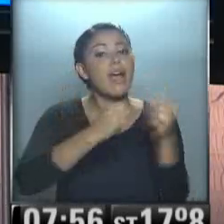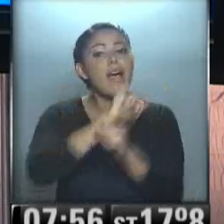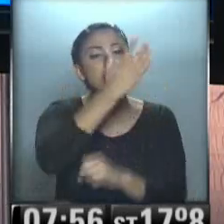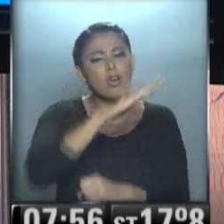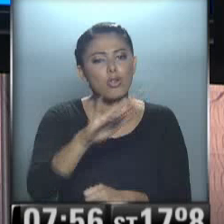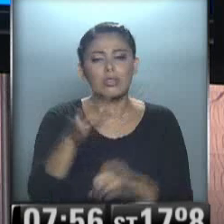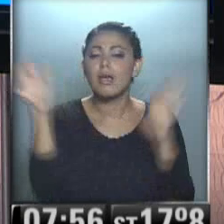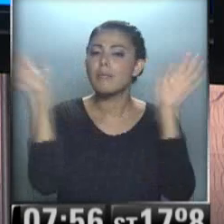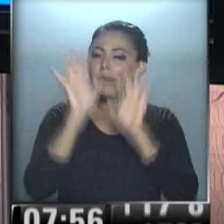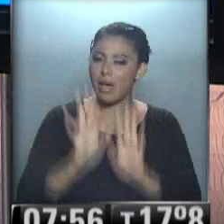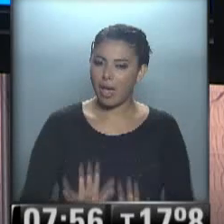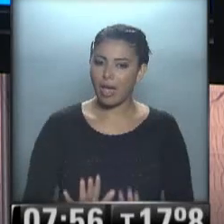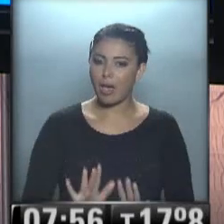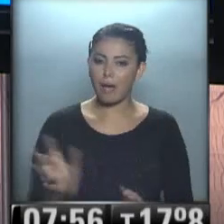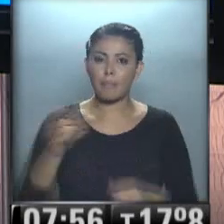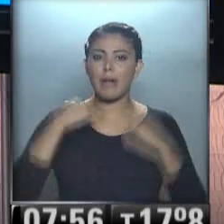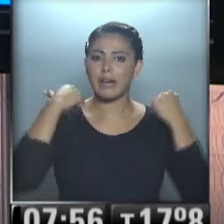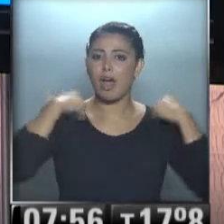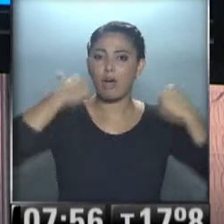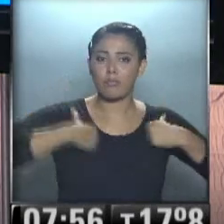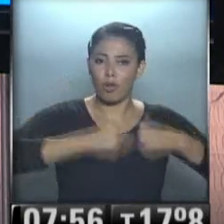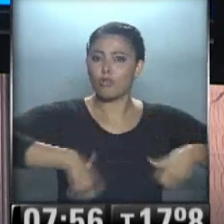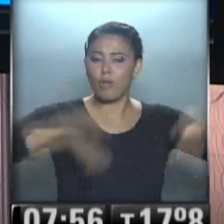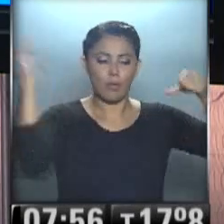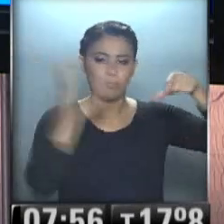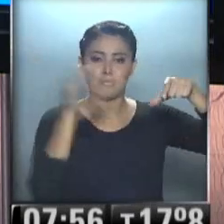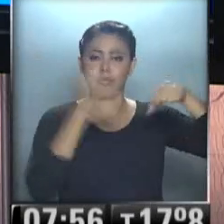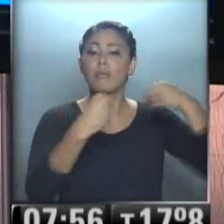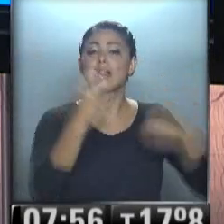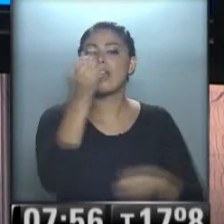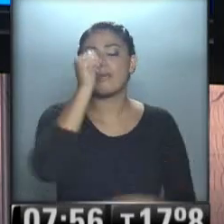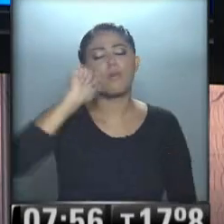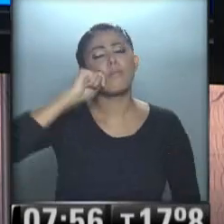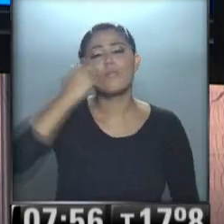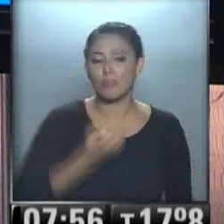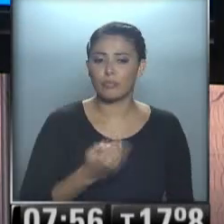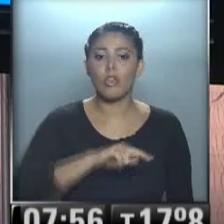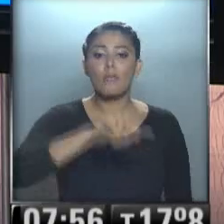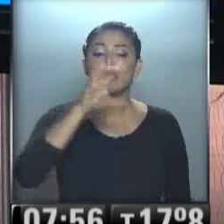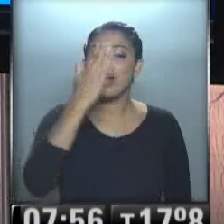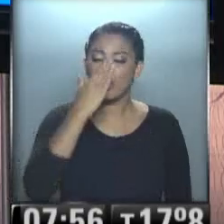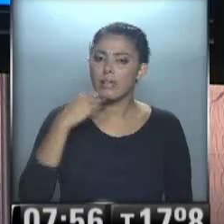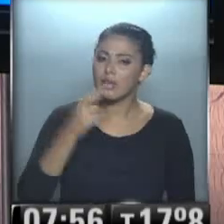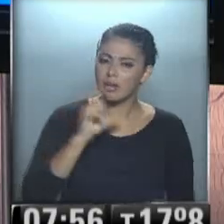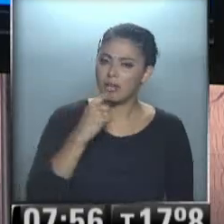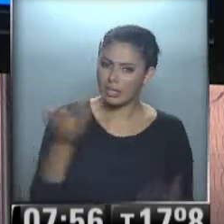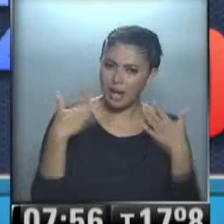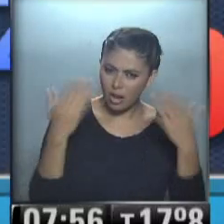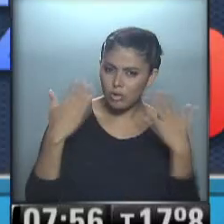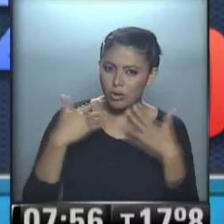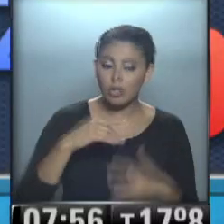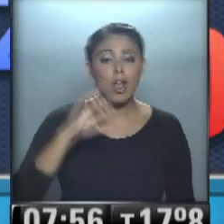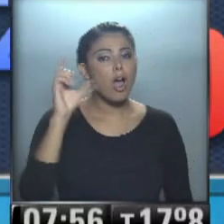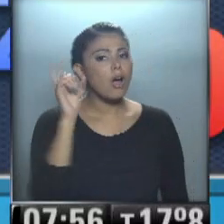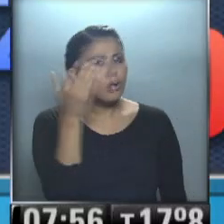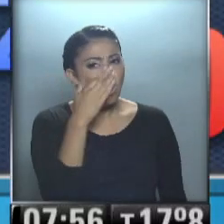vayan preparando el bolso y vayan porque el fin de semana va a estar lindísimo. Córdoba. Mucho calor, Córdoba, ¿no? Pero Córdoba,